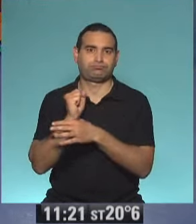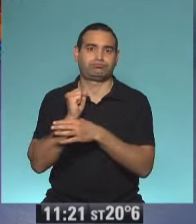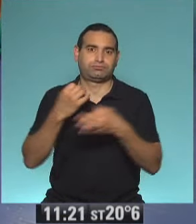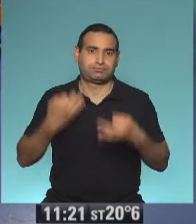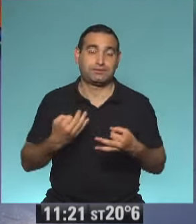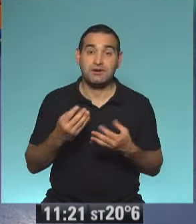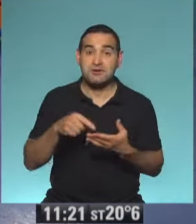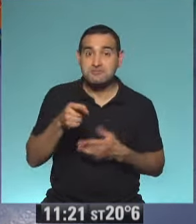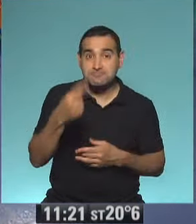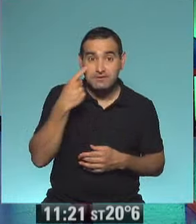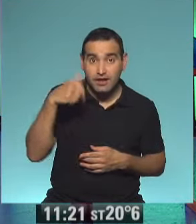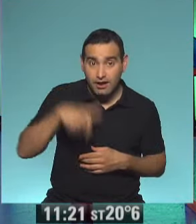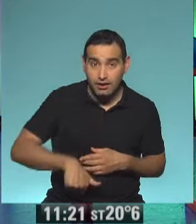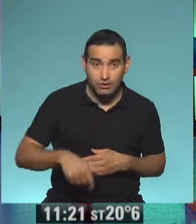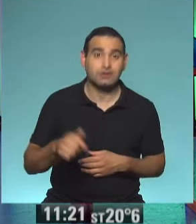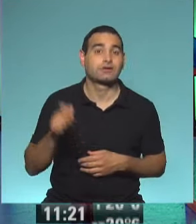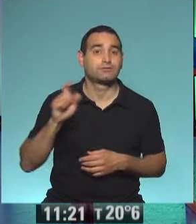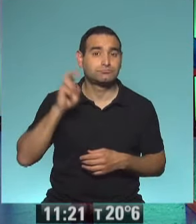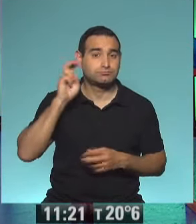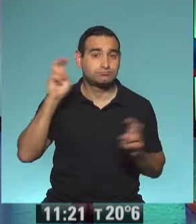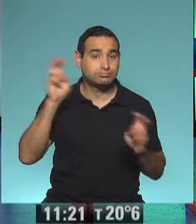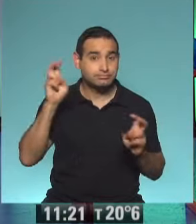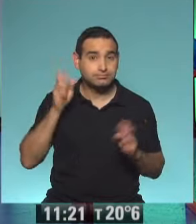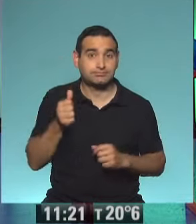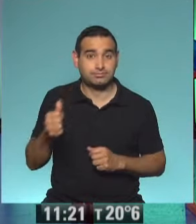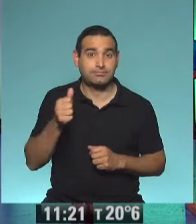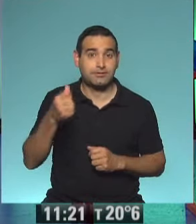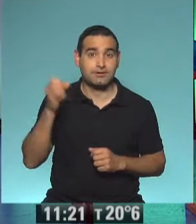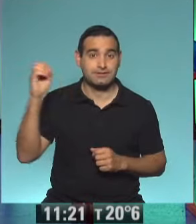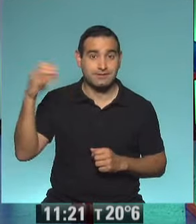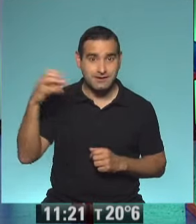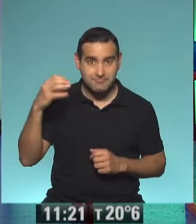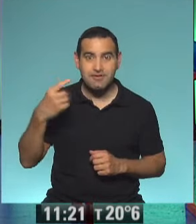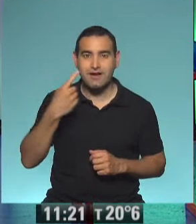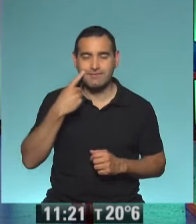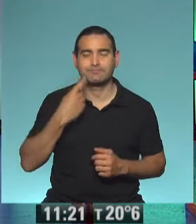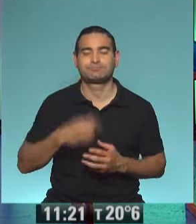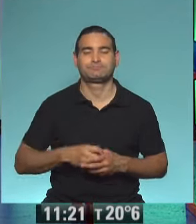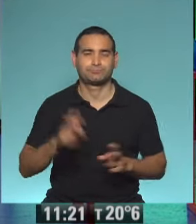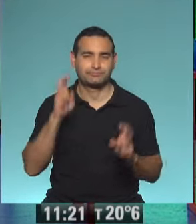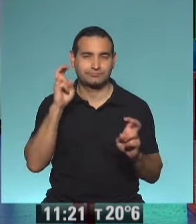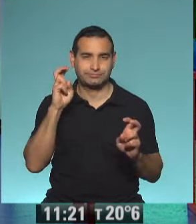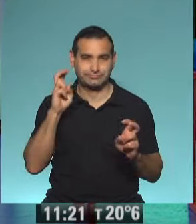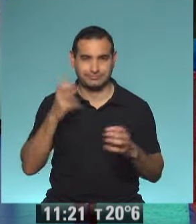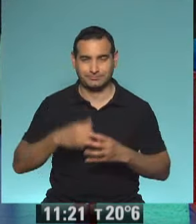¿les parece si suena el timbre para ver qué nos preguntamos hoy? ¡Que suene el timbre!